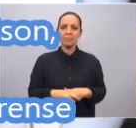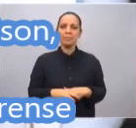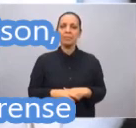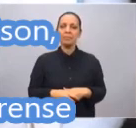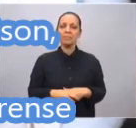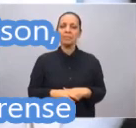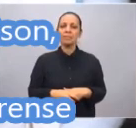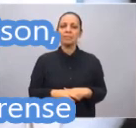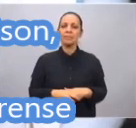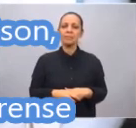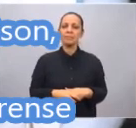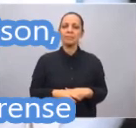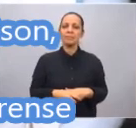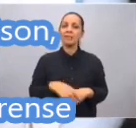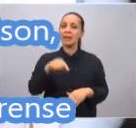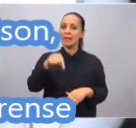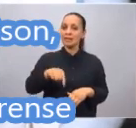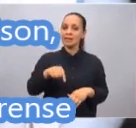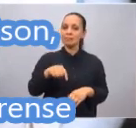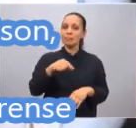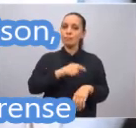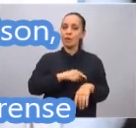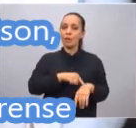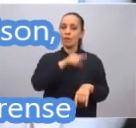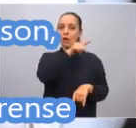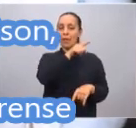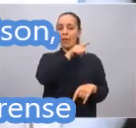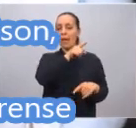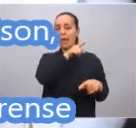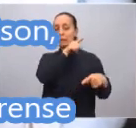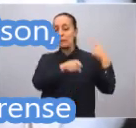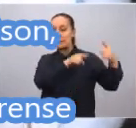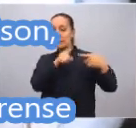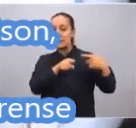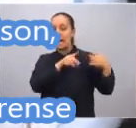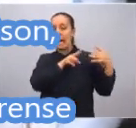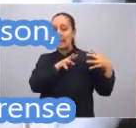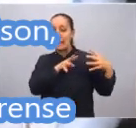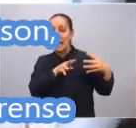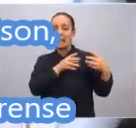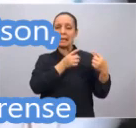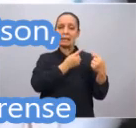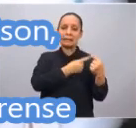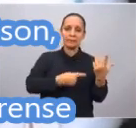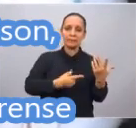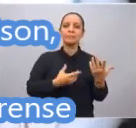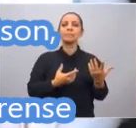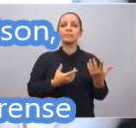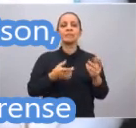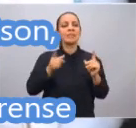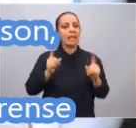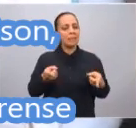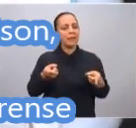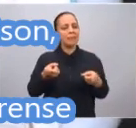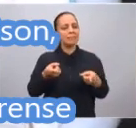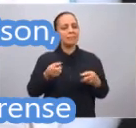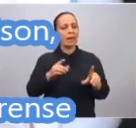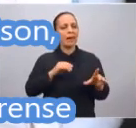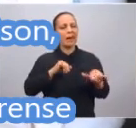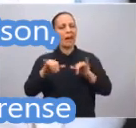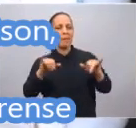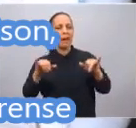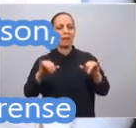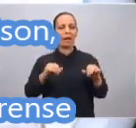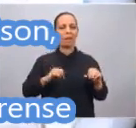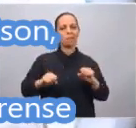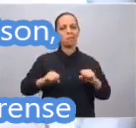En medio de tanto ataque, en medio también de las campañas en las